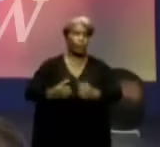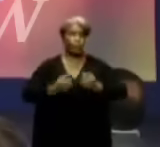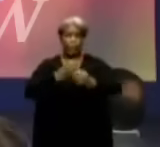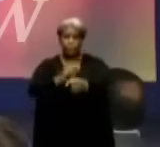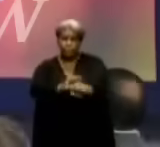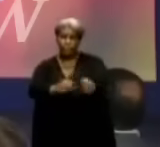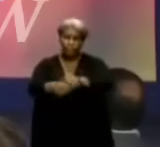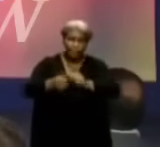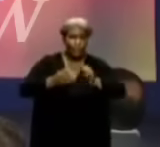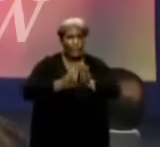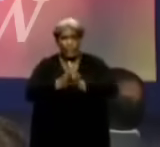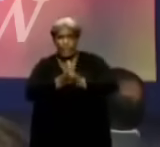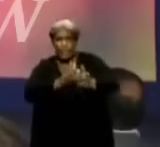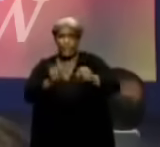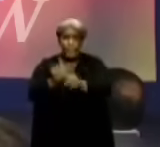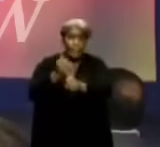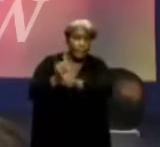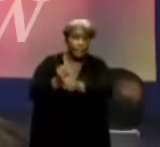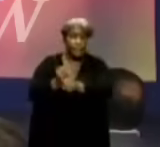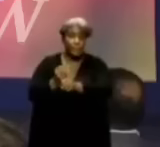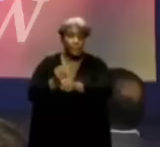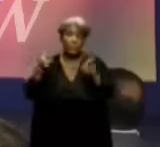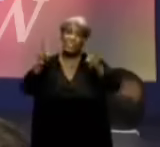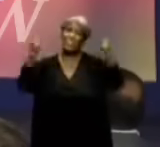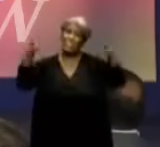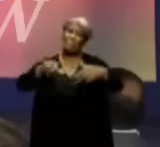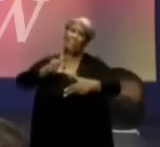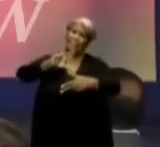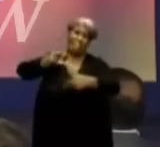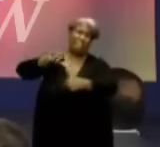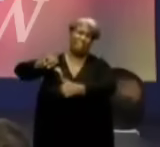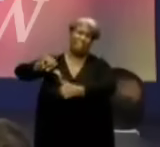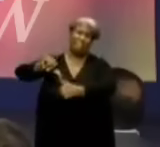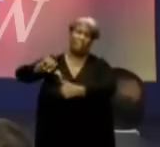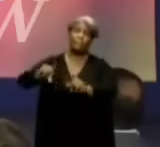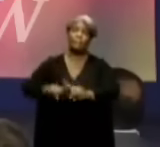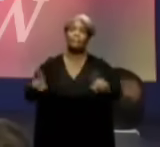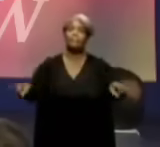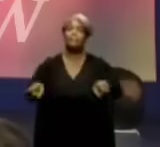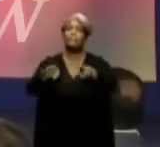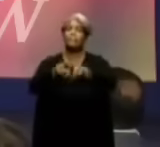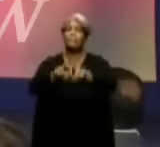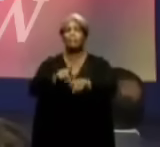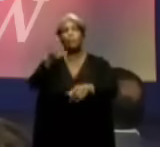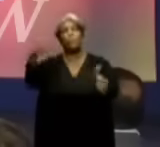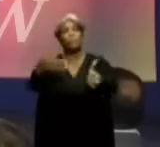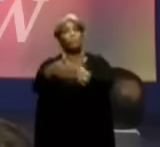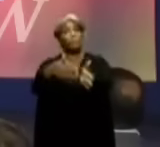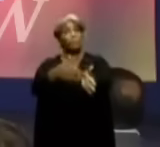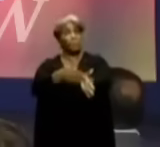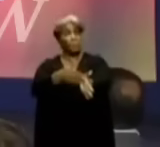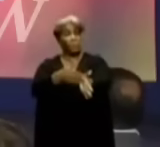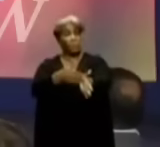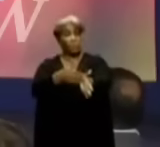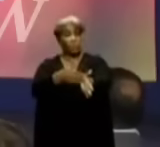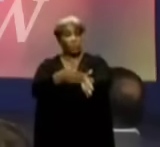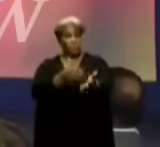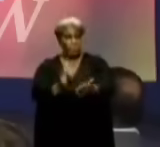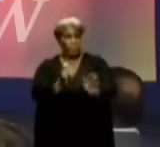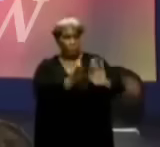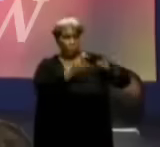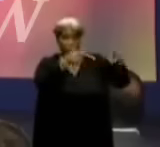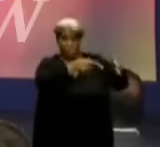con el tema de la tormenta, pero tenemos también 1 millón, aparte de las